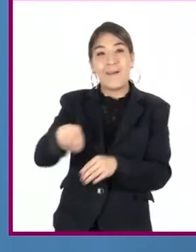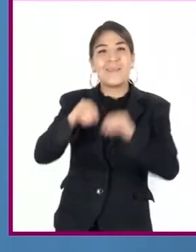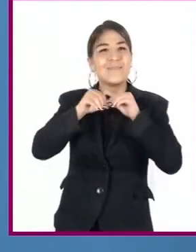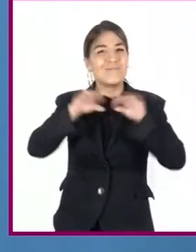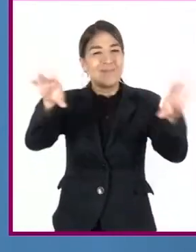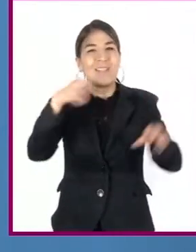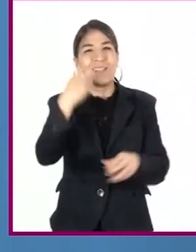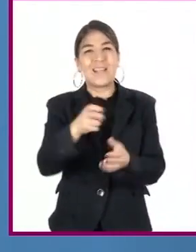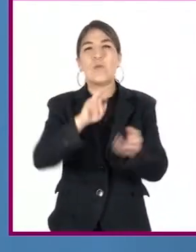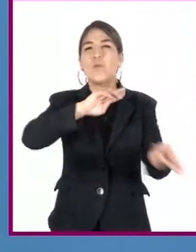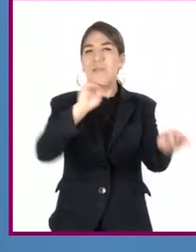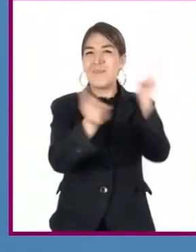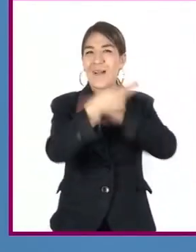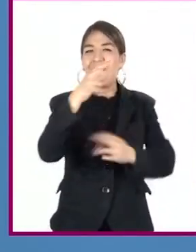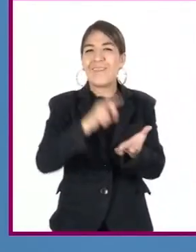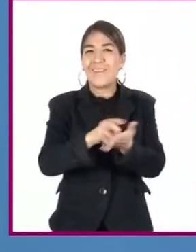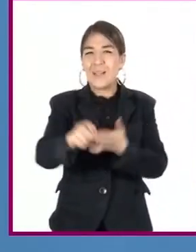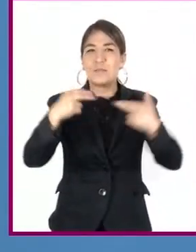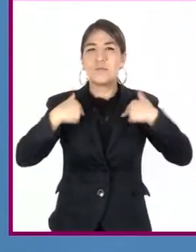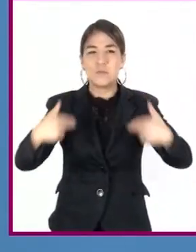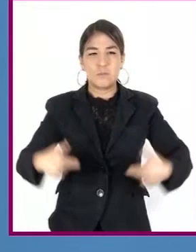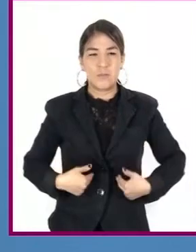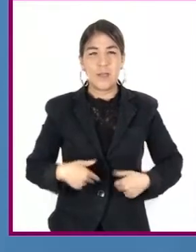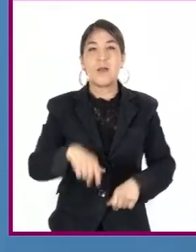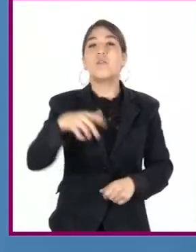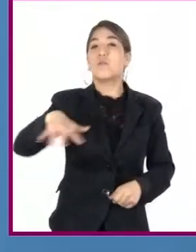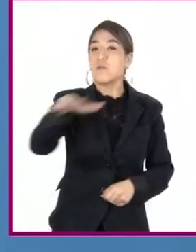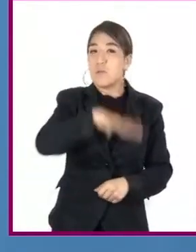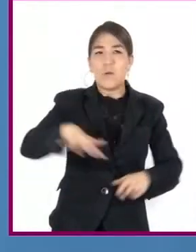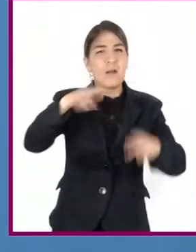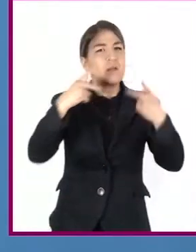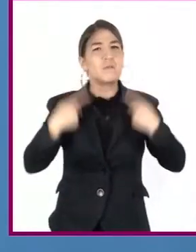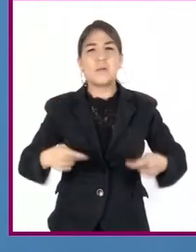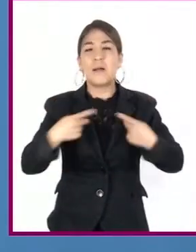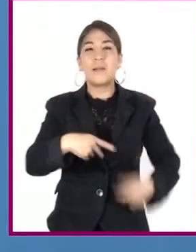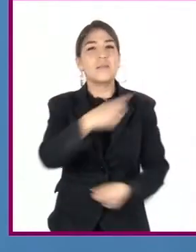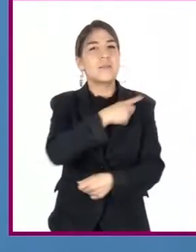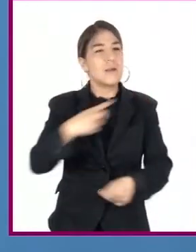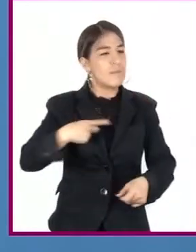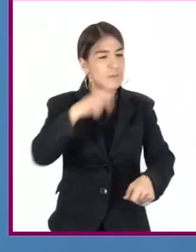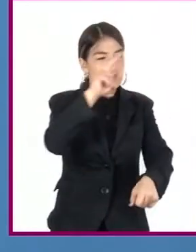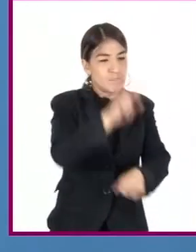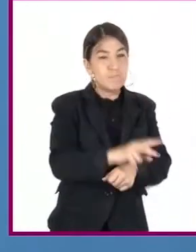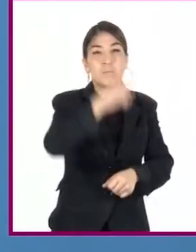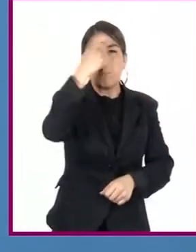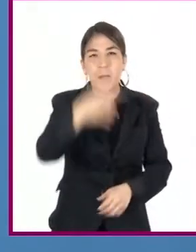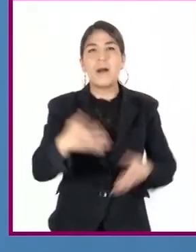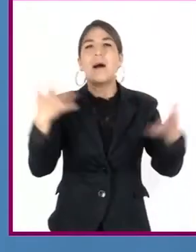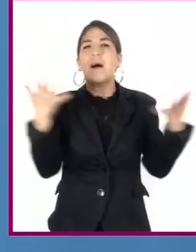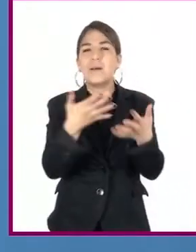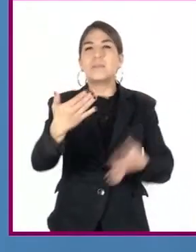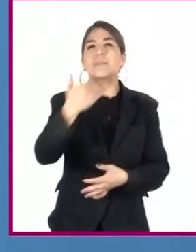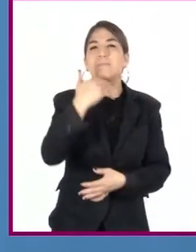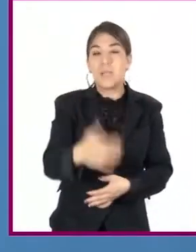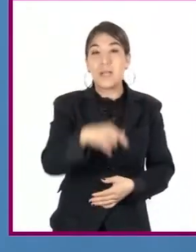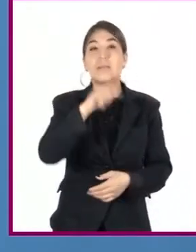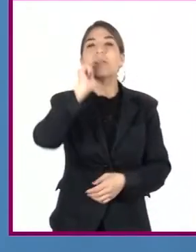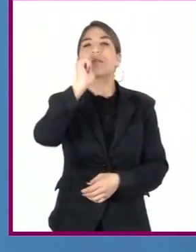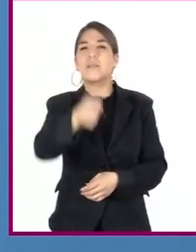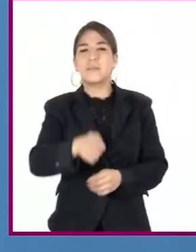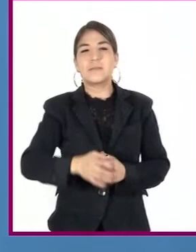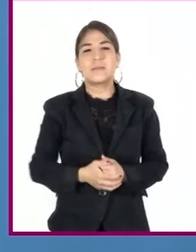de los Derechos Humanos. Las y los ciudadanos debemos velar porque se garanticen y hagan